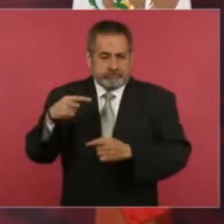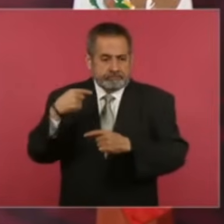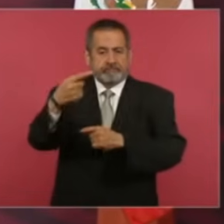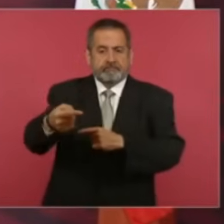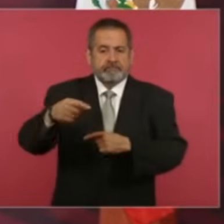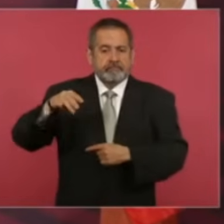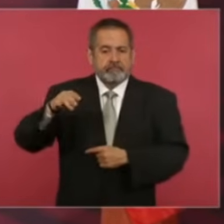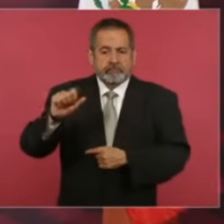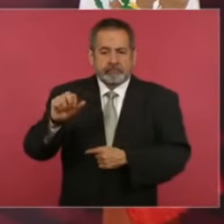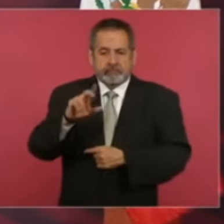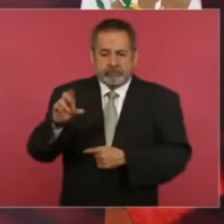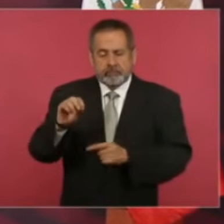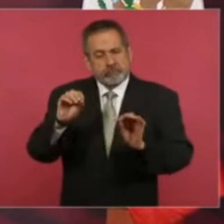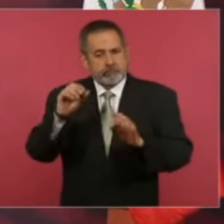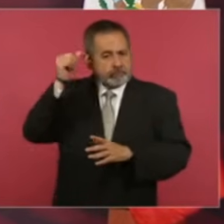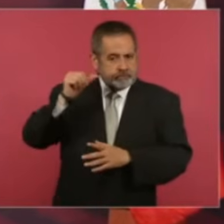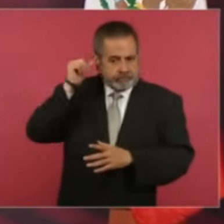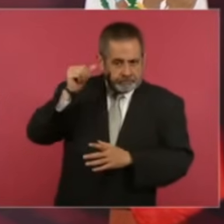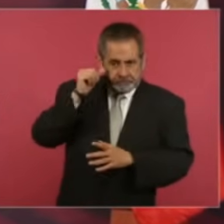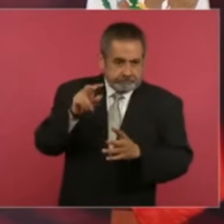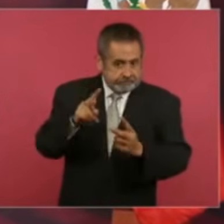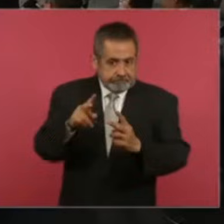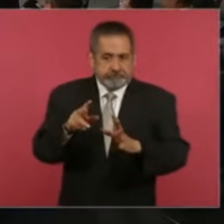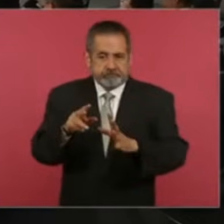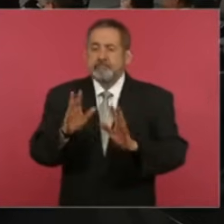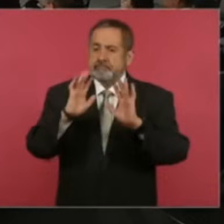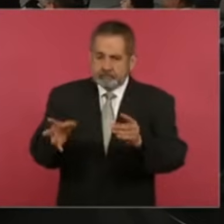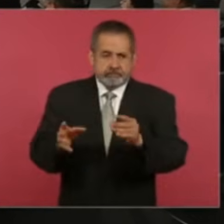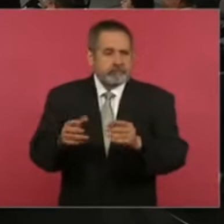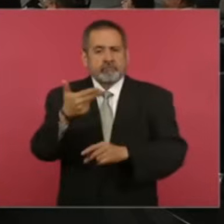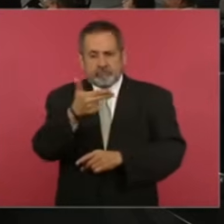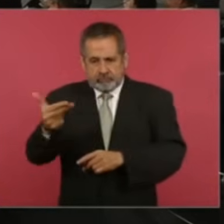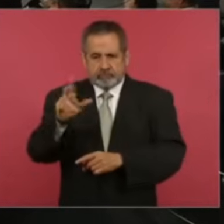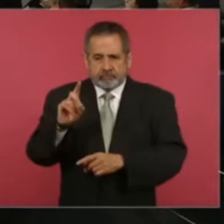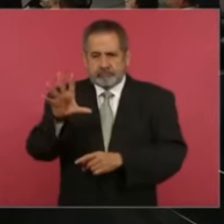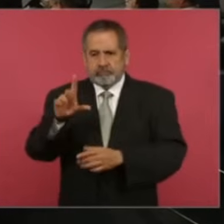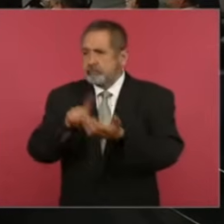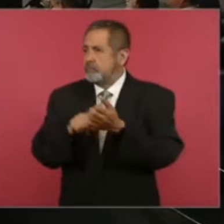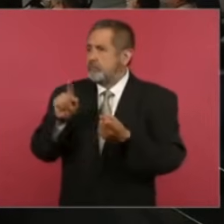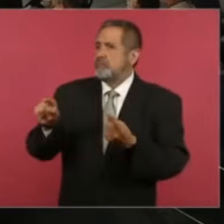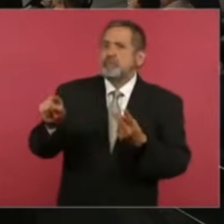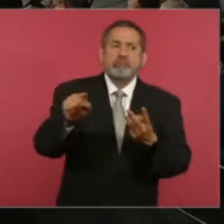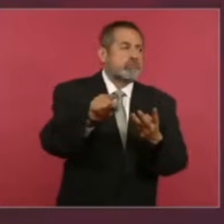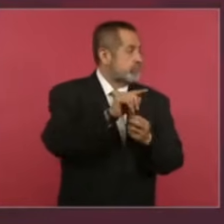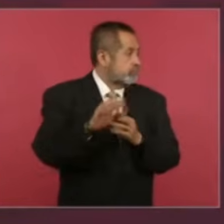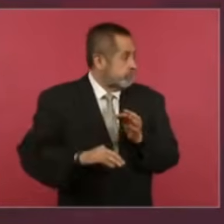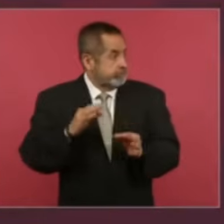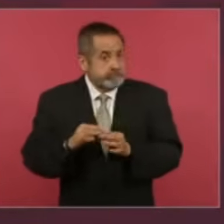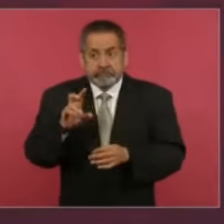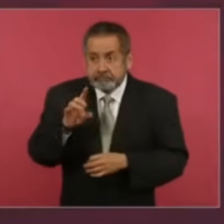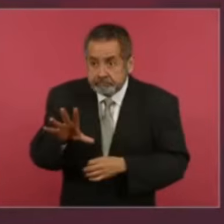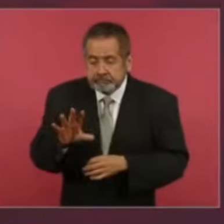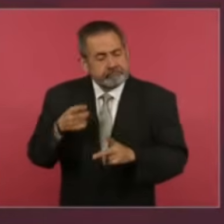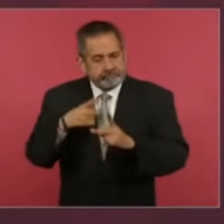marzo o abril del año próximo. Vamos a tener esta reunión el día de mañana.